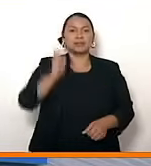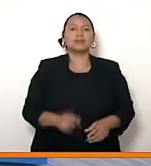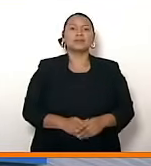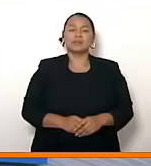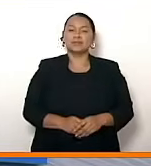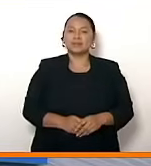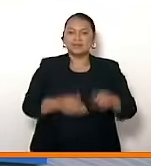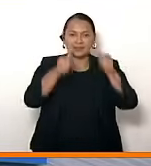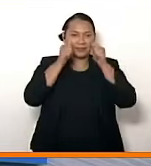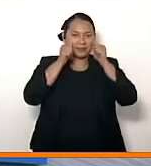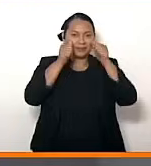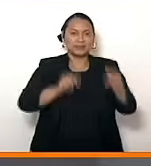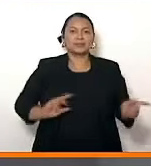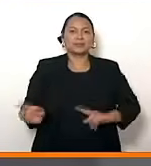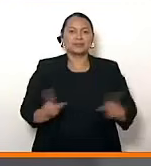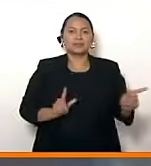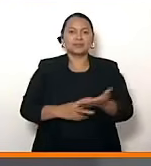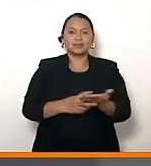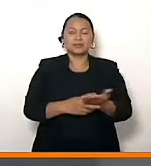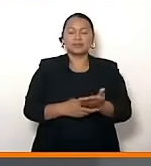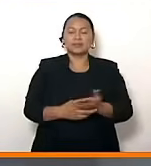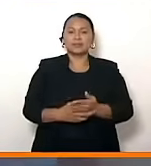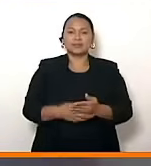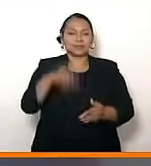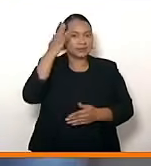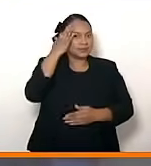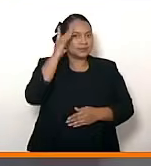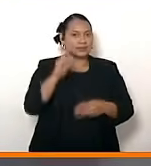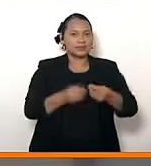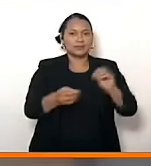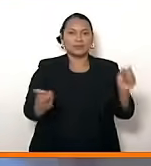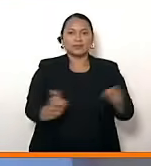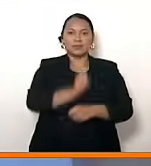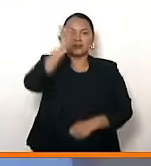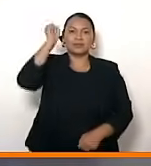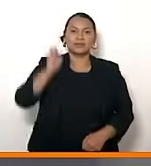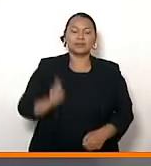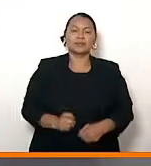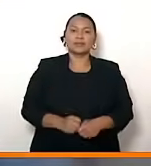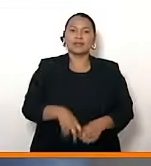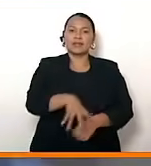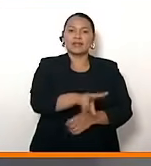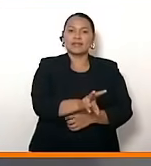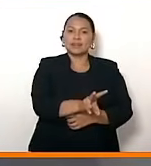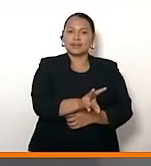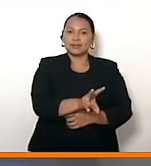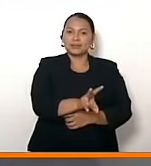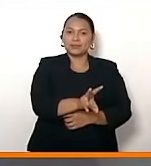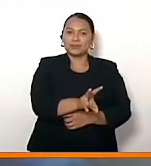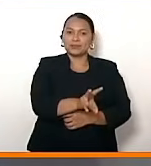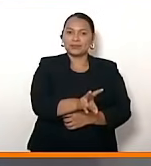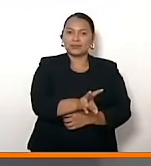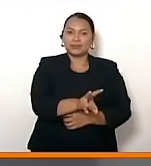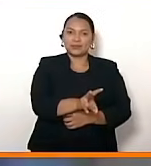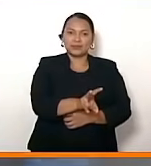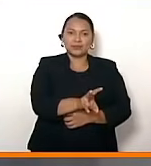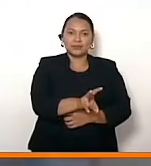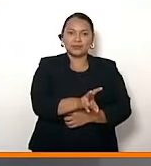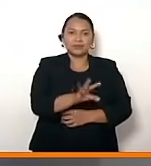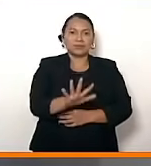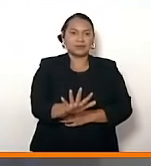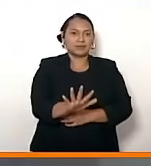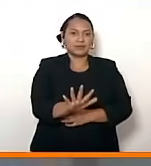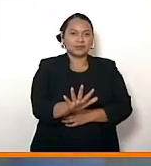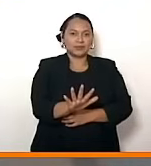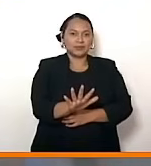ganador. Atento y con boleto en mano porque ese primer dígito seleccionado es 7, tu segundo dígito.